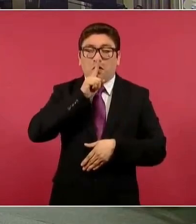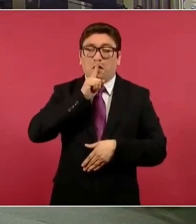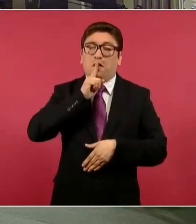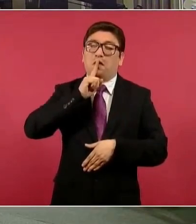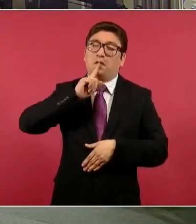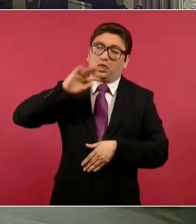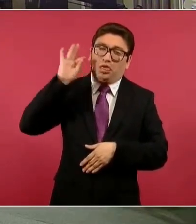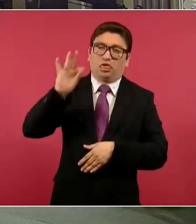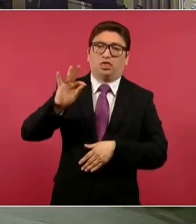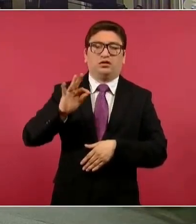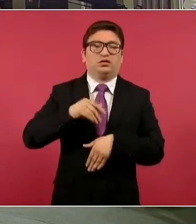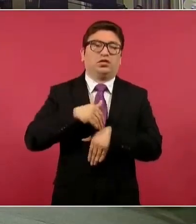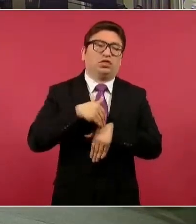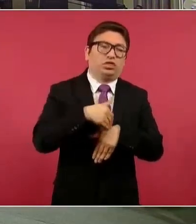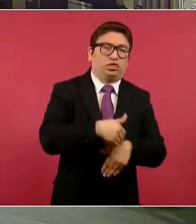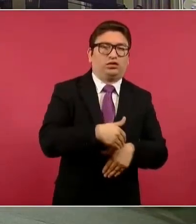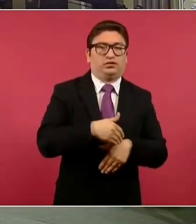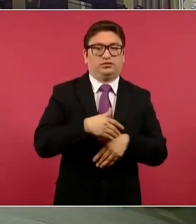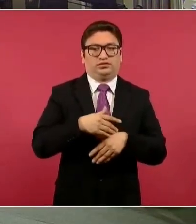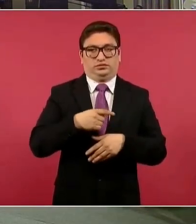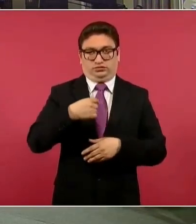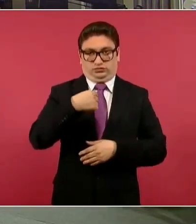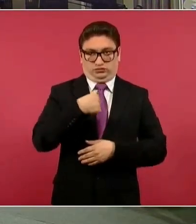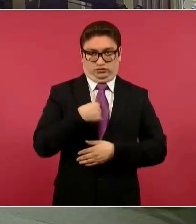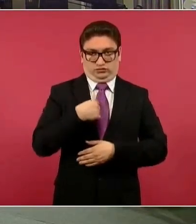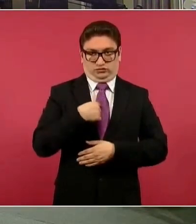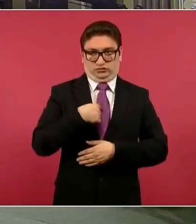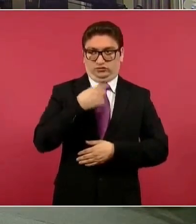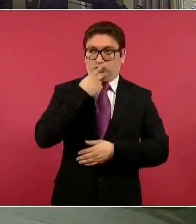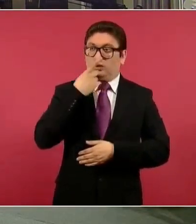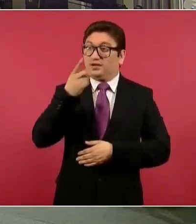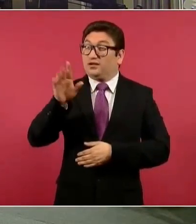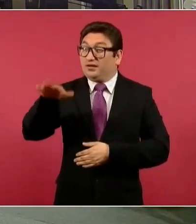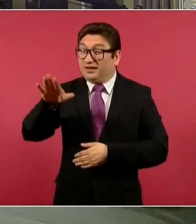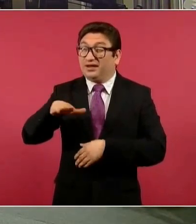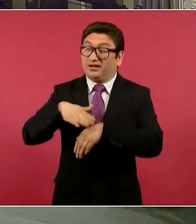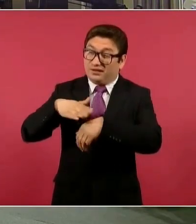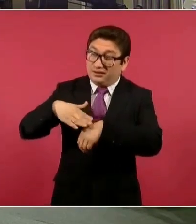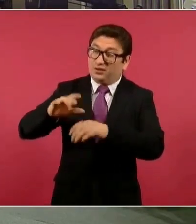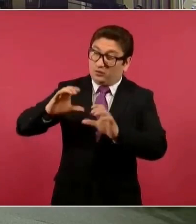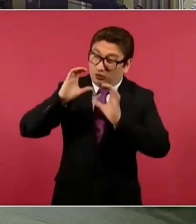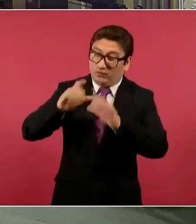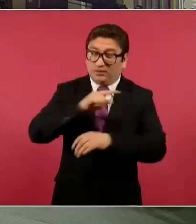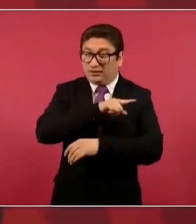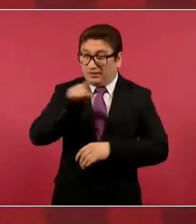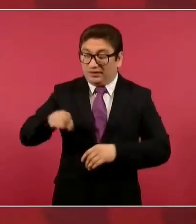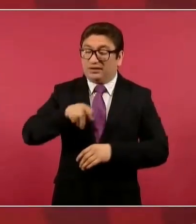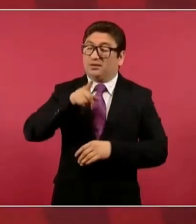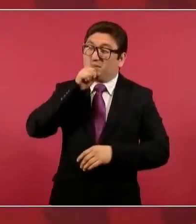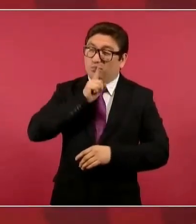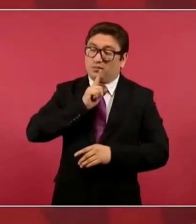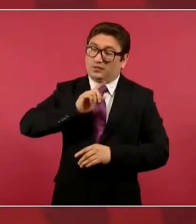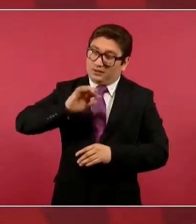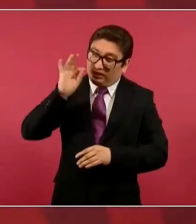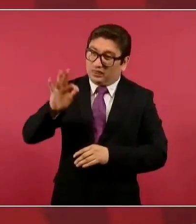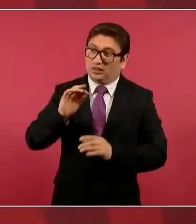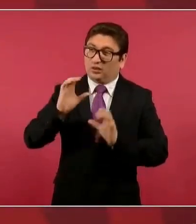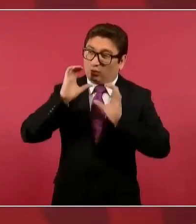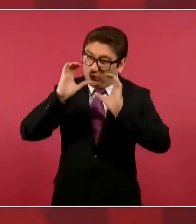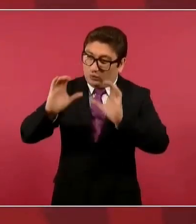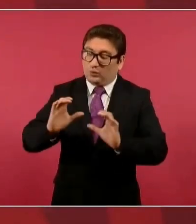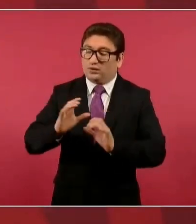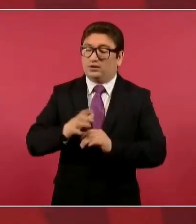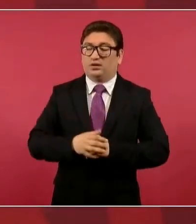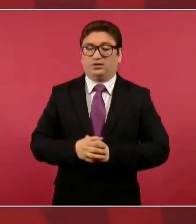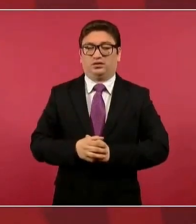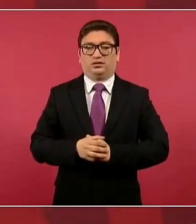y al momento que digo les están mintiendo, les están jugando el dedo en la